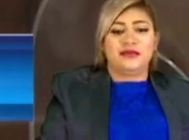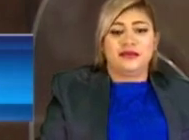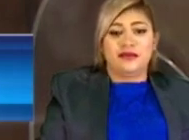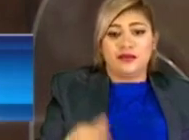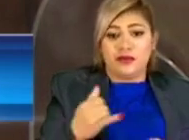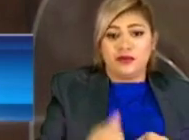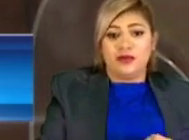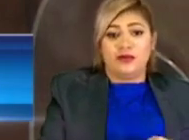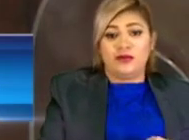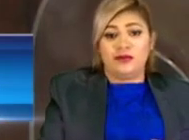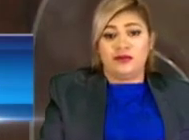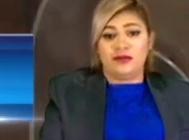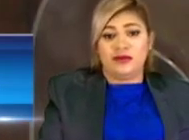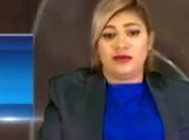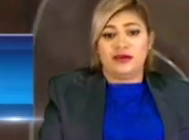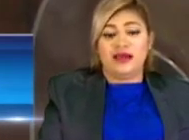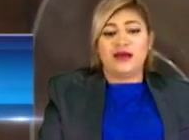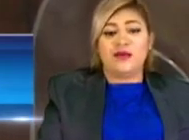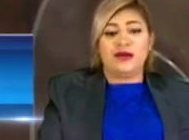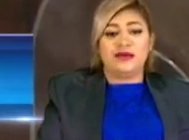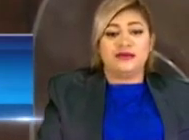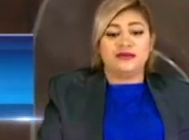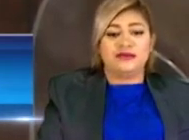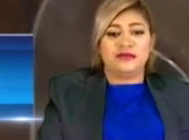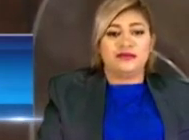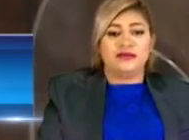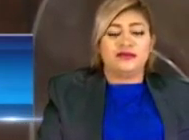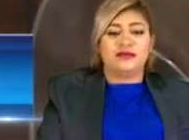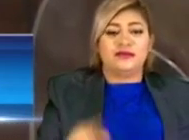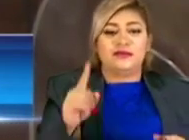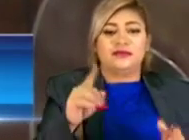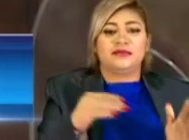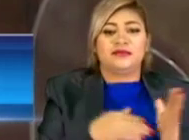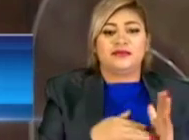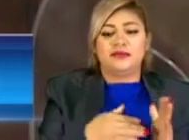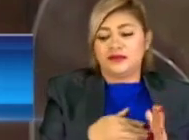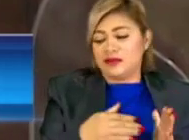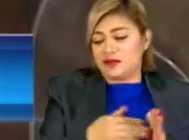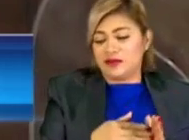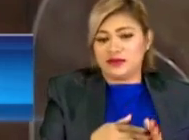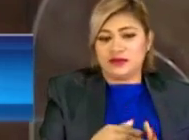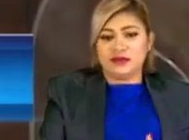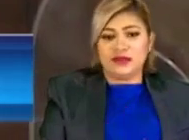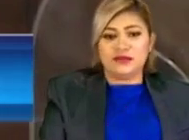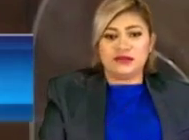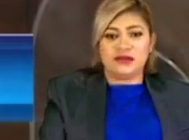último semestre le compró 1.700.000 balboas.